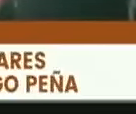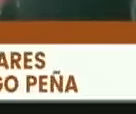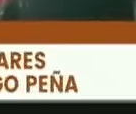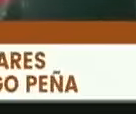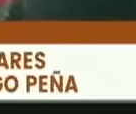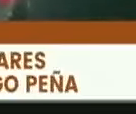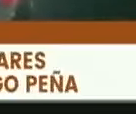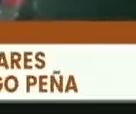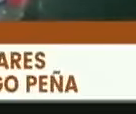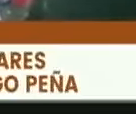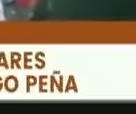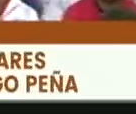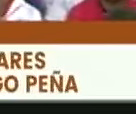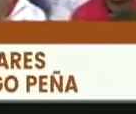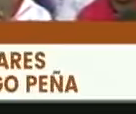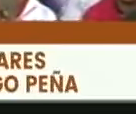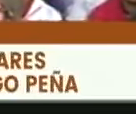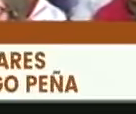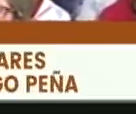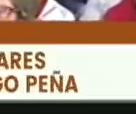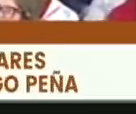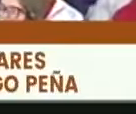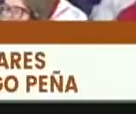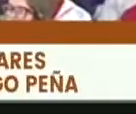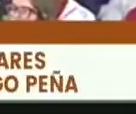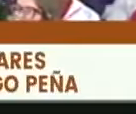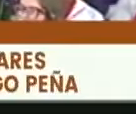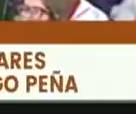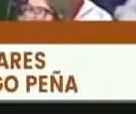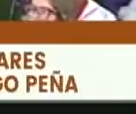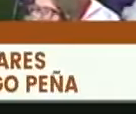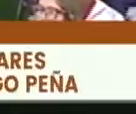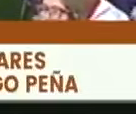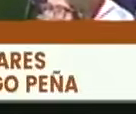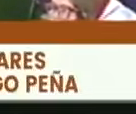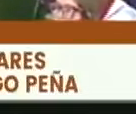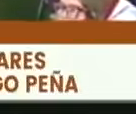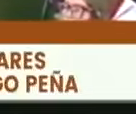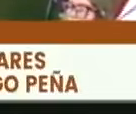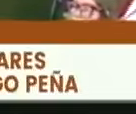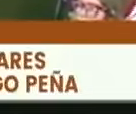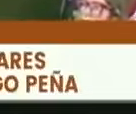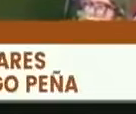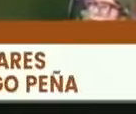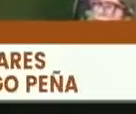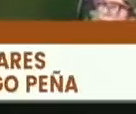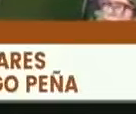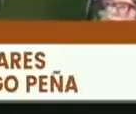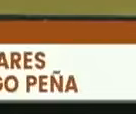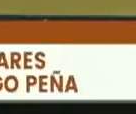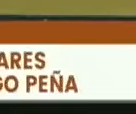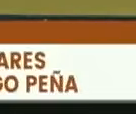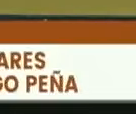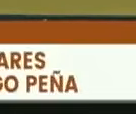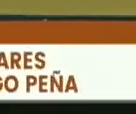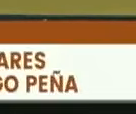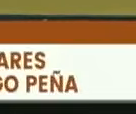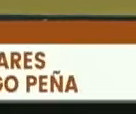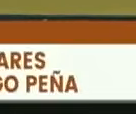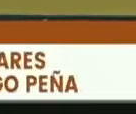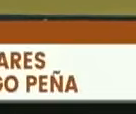hechos. No los escuchamos por ninguna parte. Y todo eso se suma a la